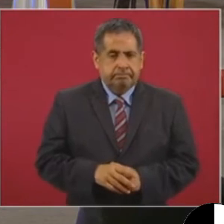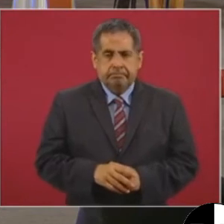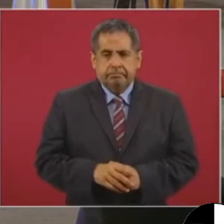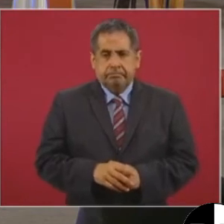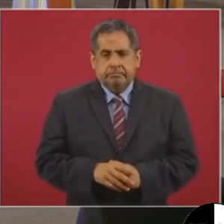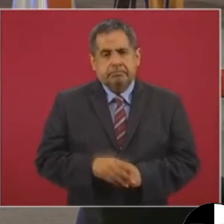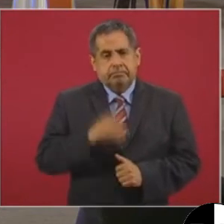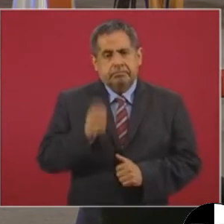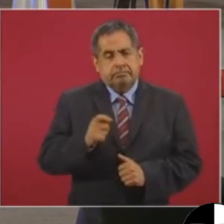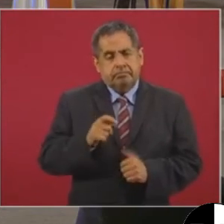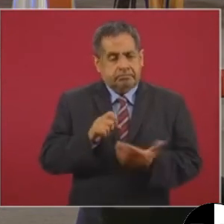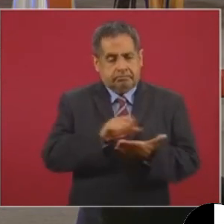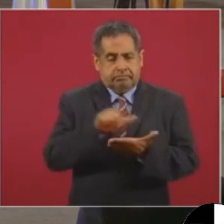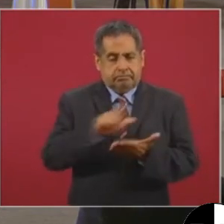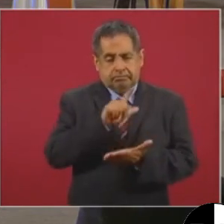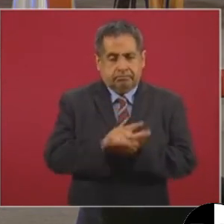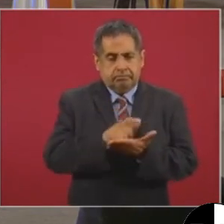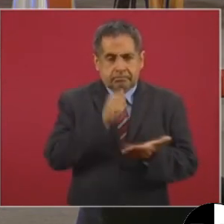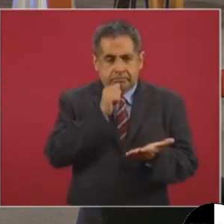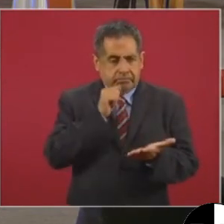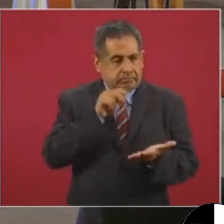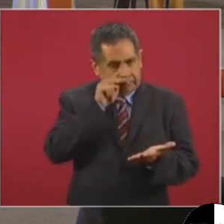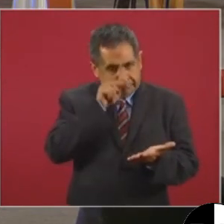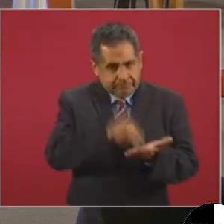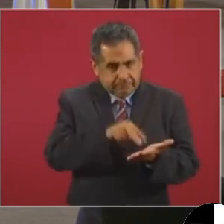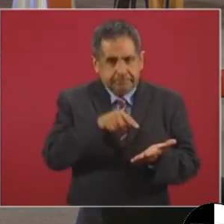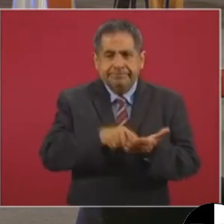una ley que se creó